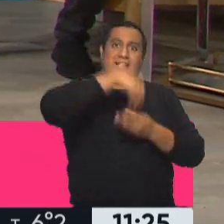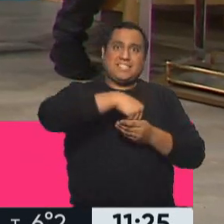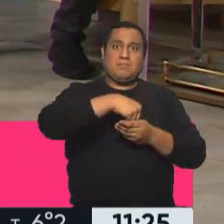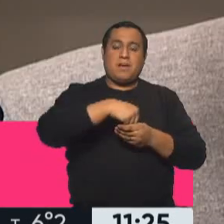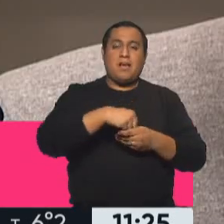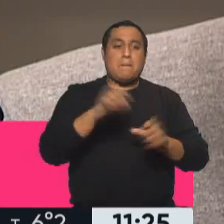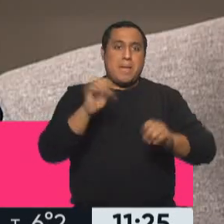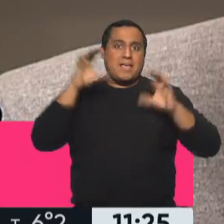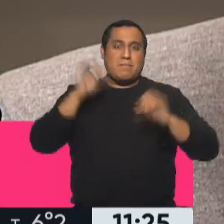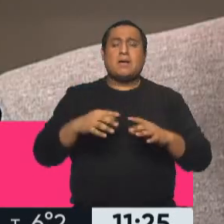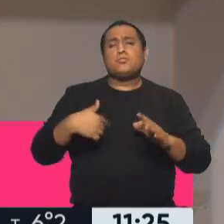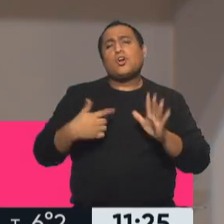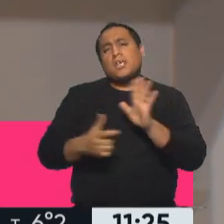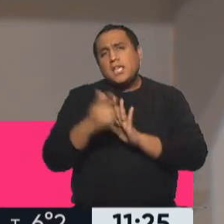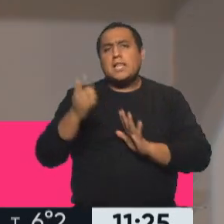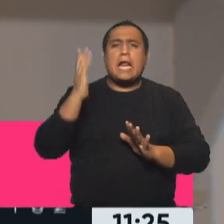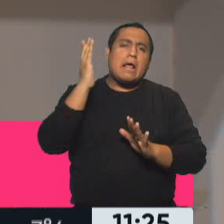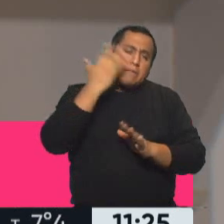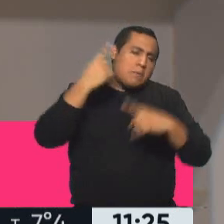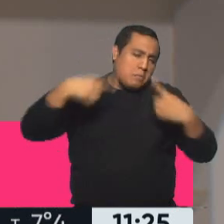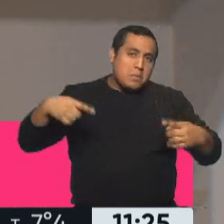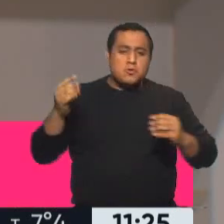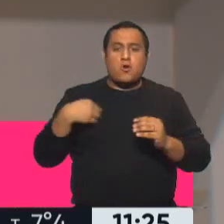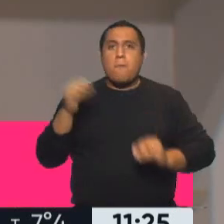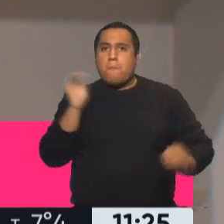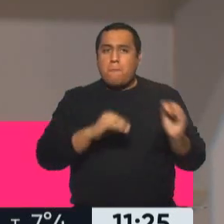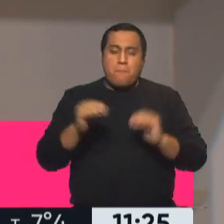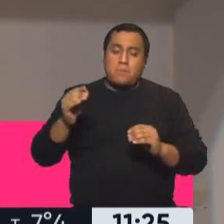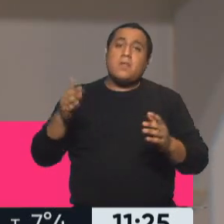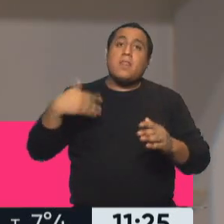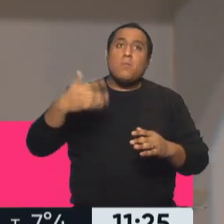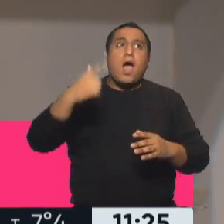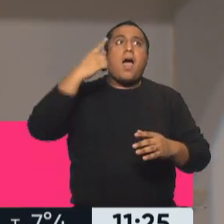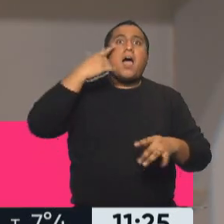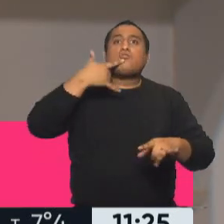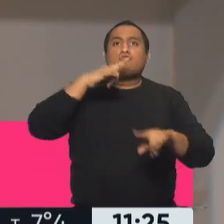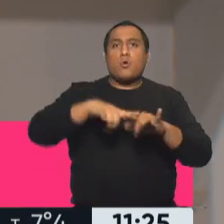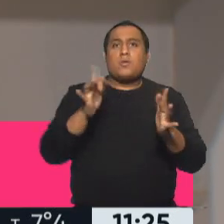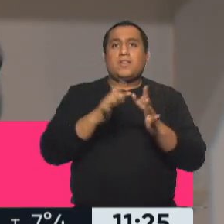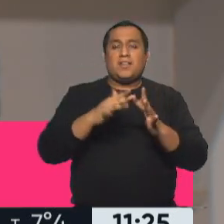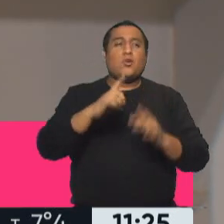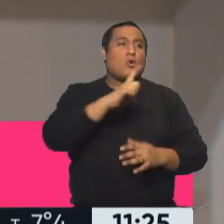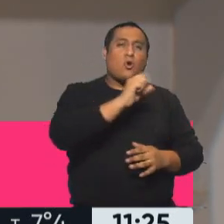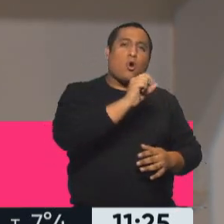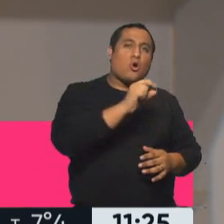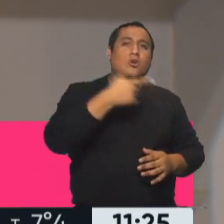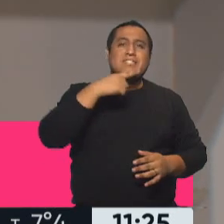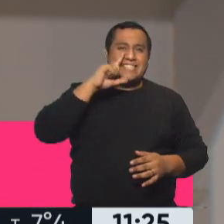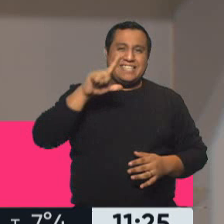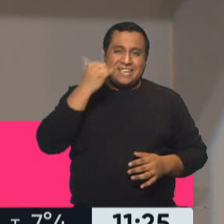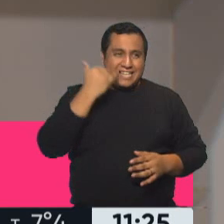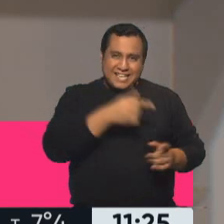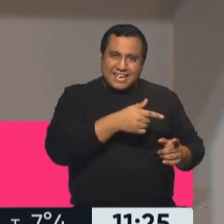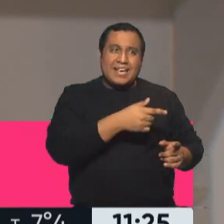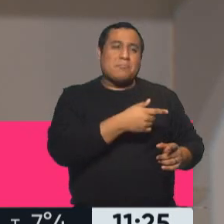pero empecé a jugar un poco más con las redes sociales, y después se nos ocurrió hacer lo de los streaming, que fuimos los primeros, el Coco Silly y yo fuimos los primeros que salimos